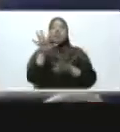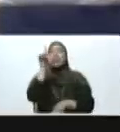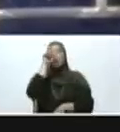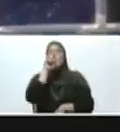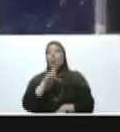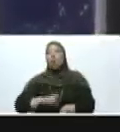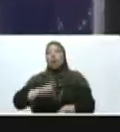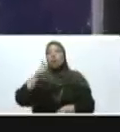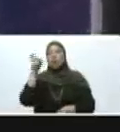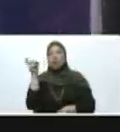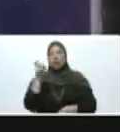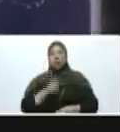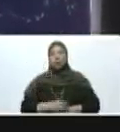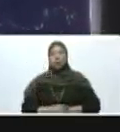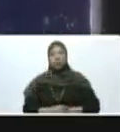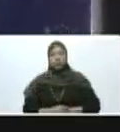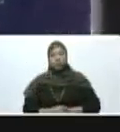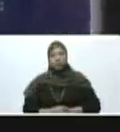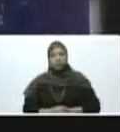aniversario,